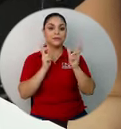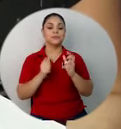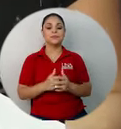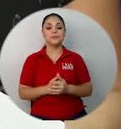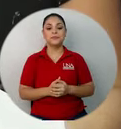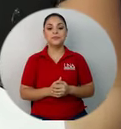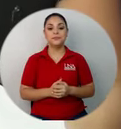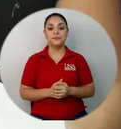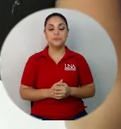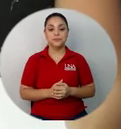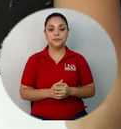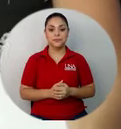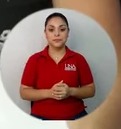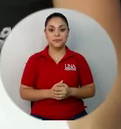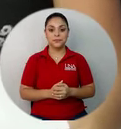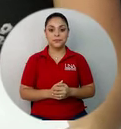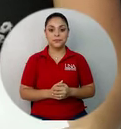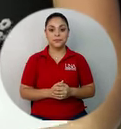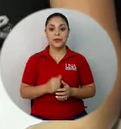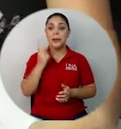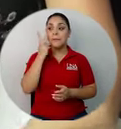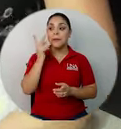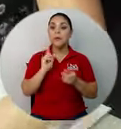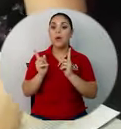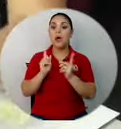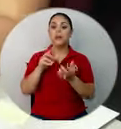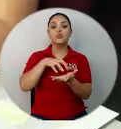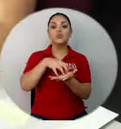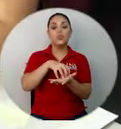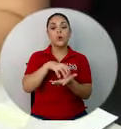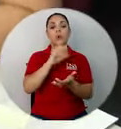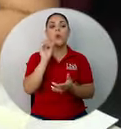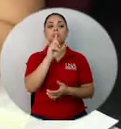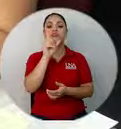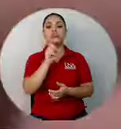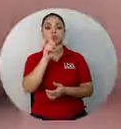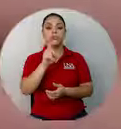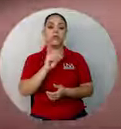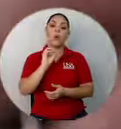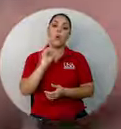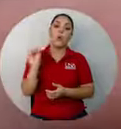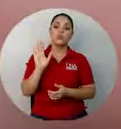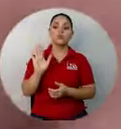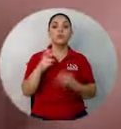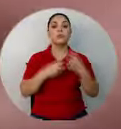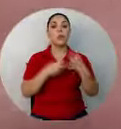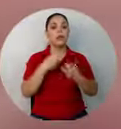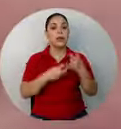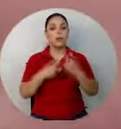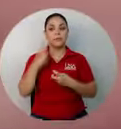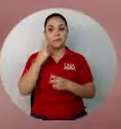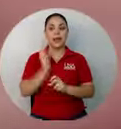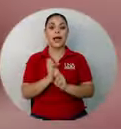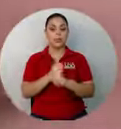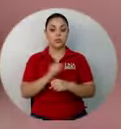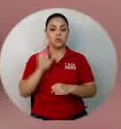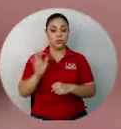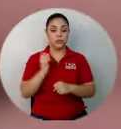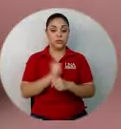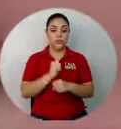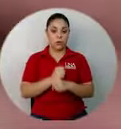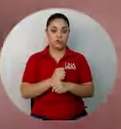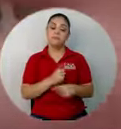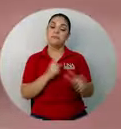¿verdad?, ver qué inquietudes, ¿verdad?, o problemas tengan para realizar su